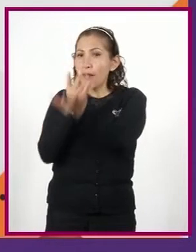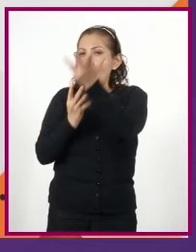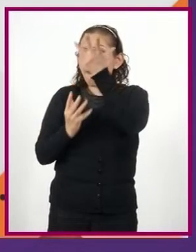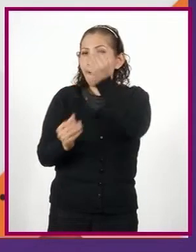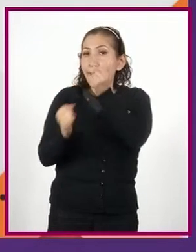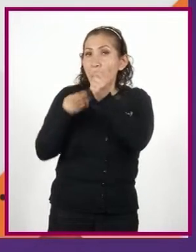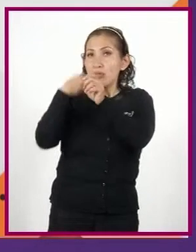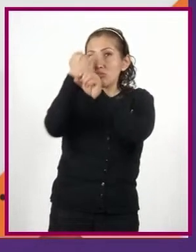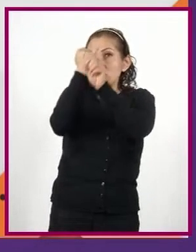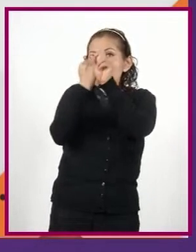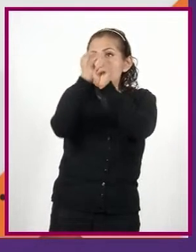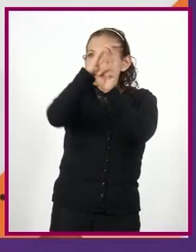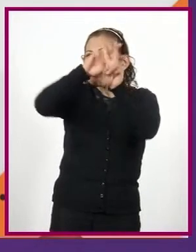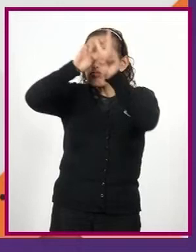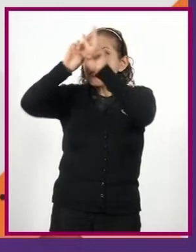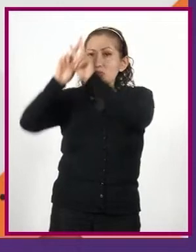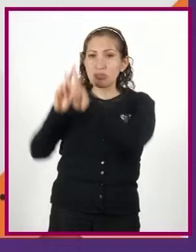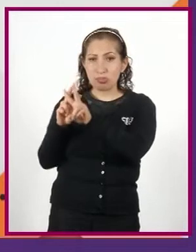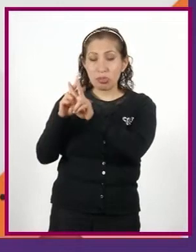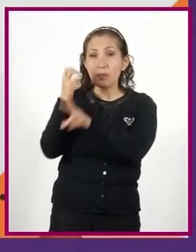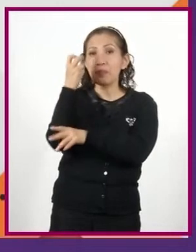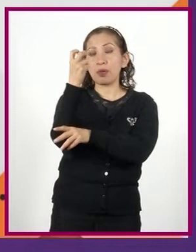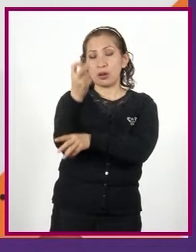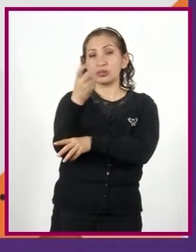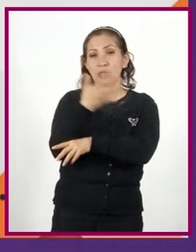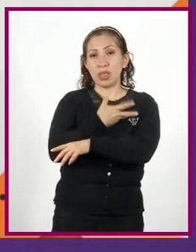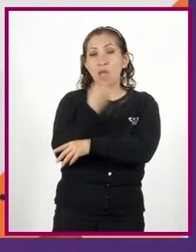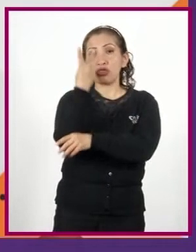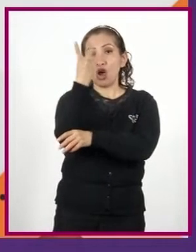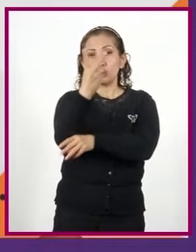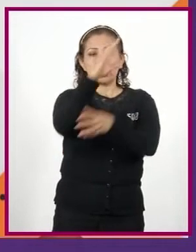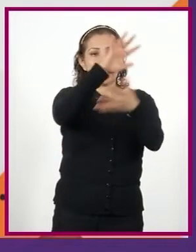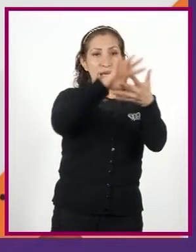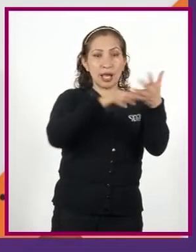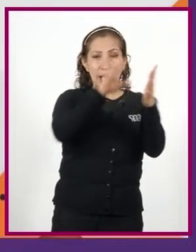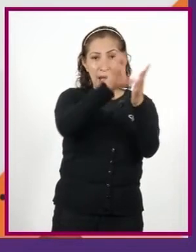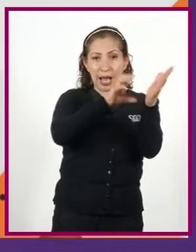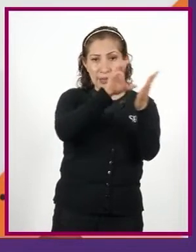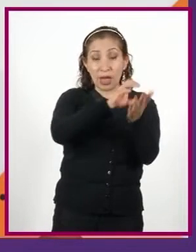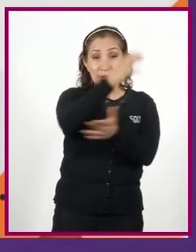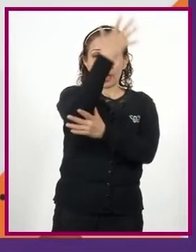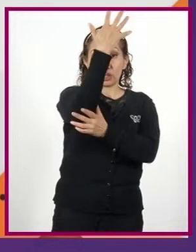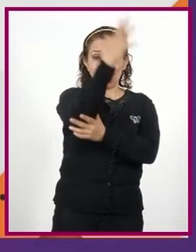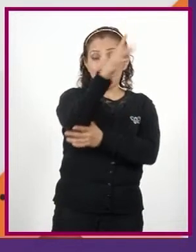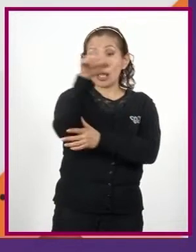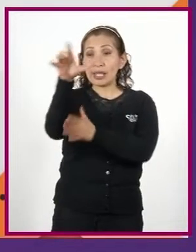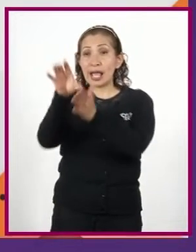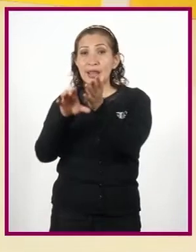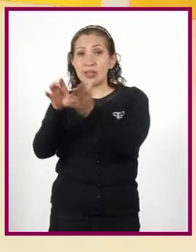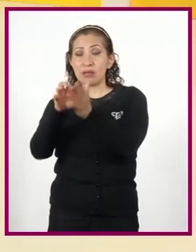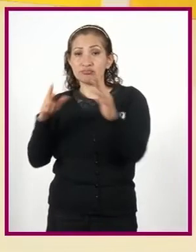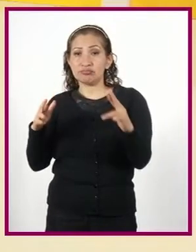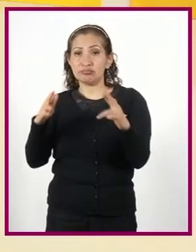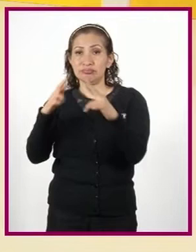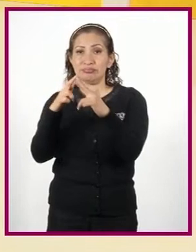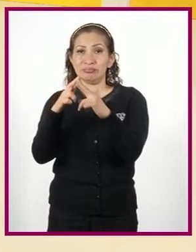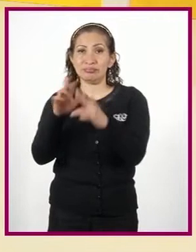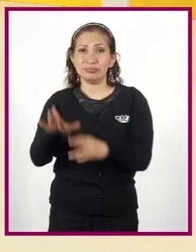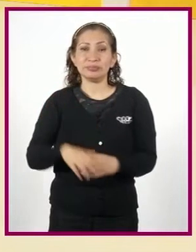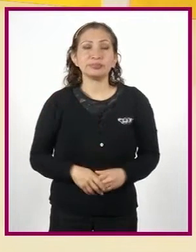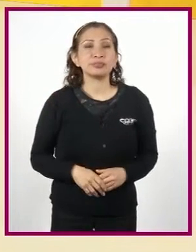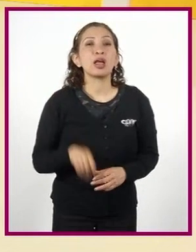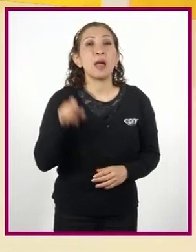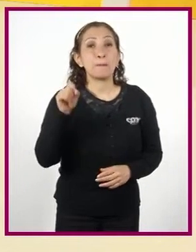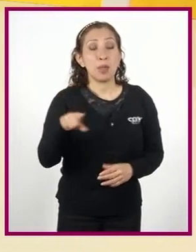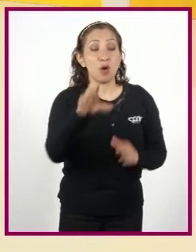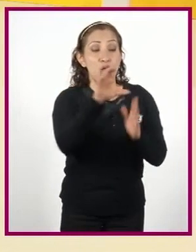en astronomía. Por ello, tenían 2 calendarios, el solar y el ritual. Mediante